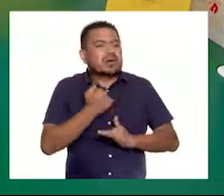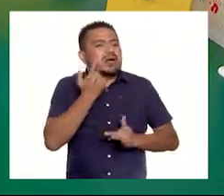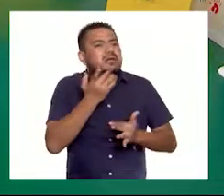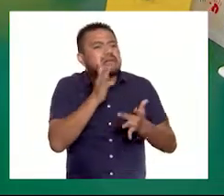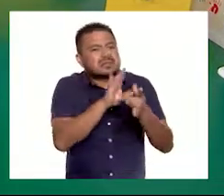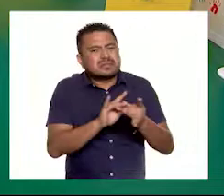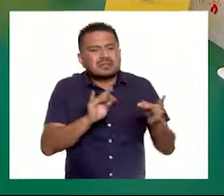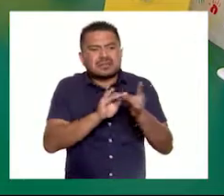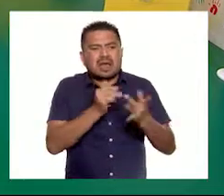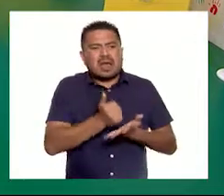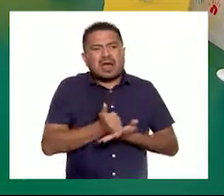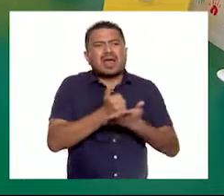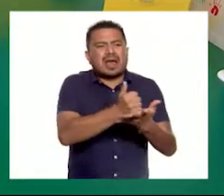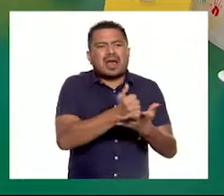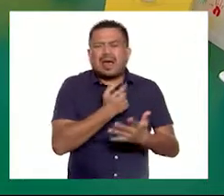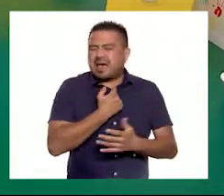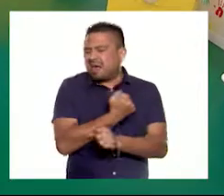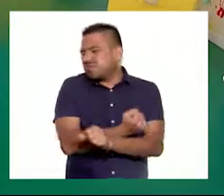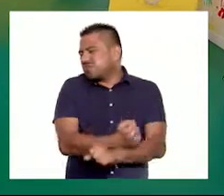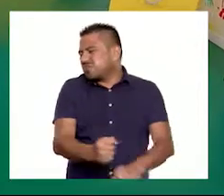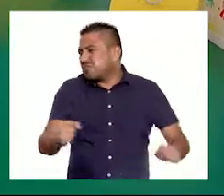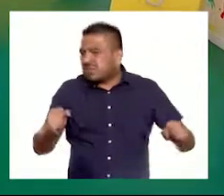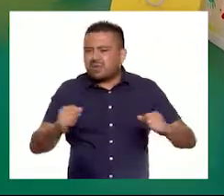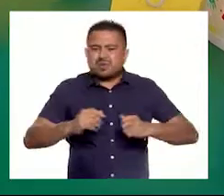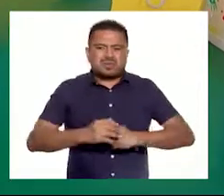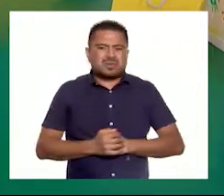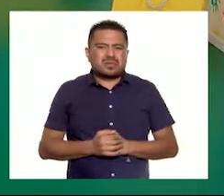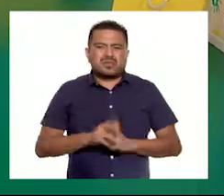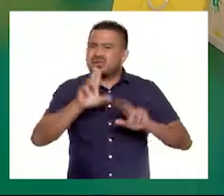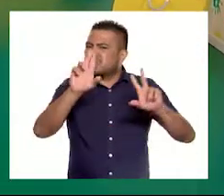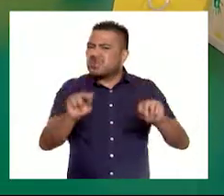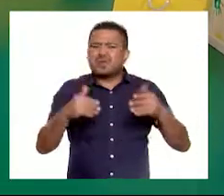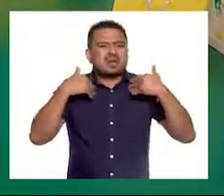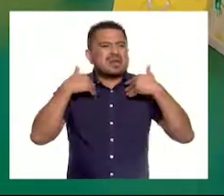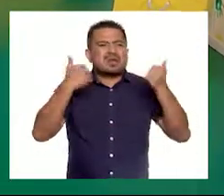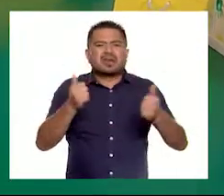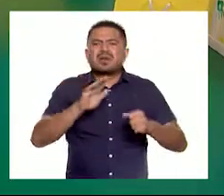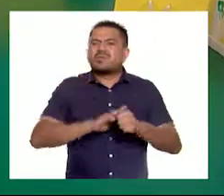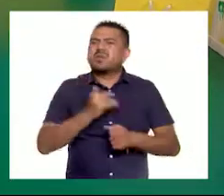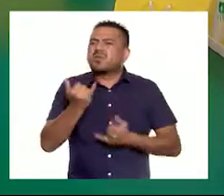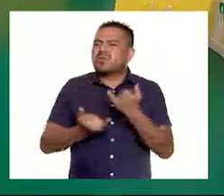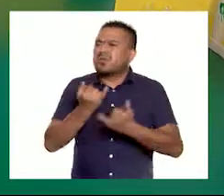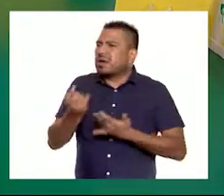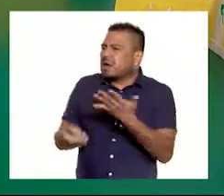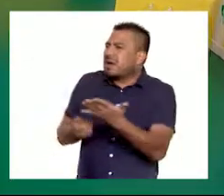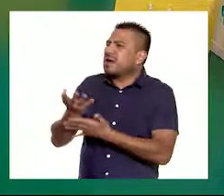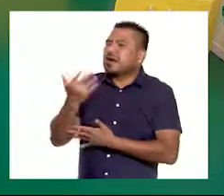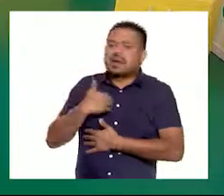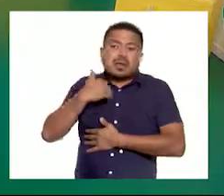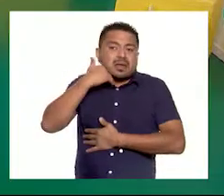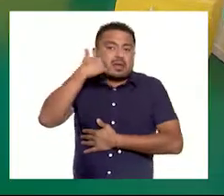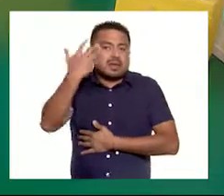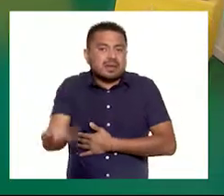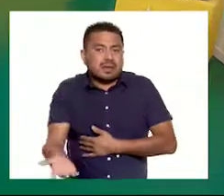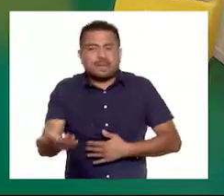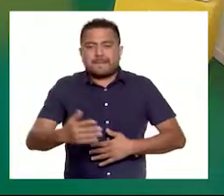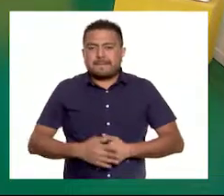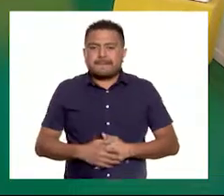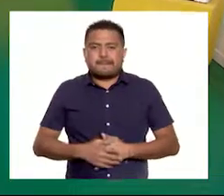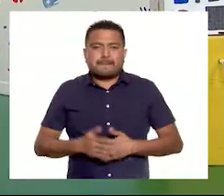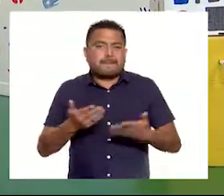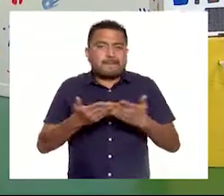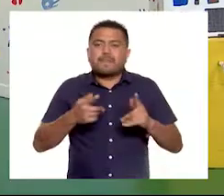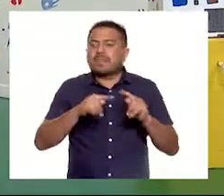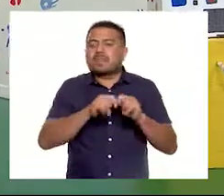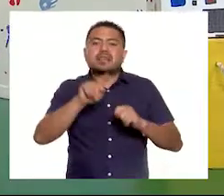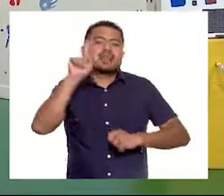que ayudarles me aburre. No entiendo por qué no me dejan ir a jugar cuando yo quiero. Entonces